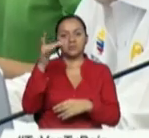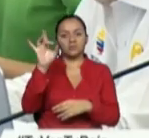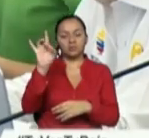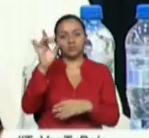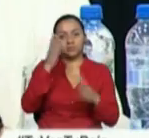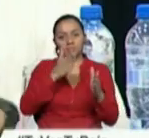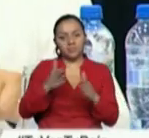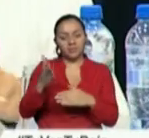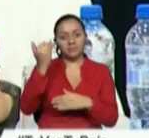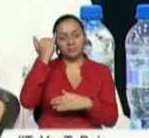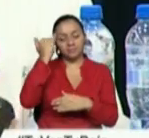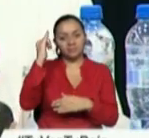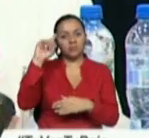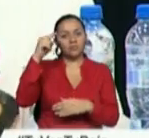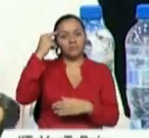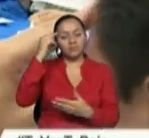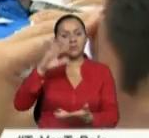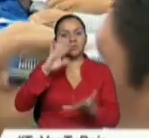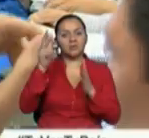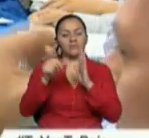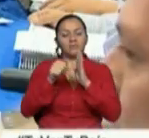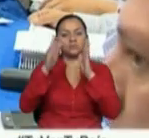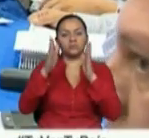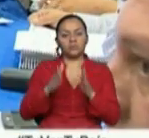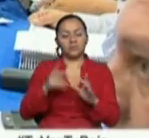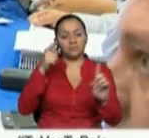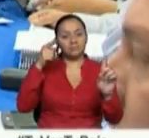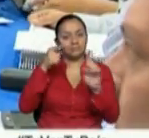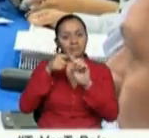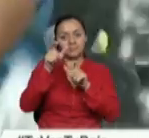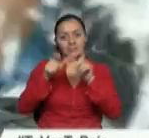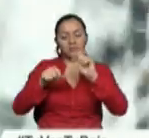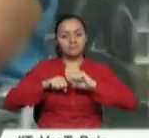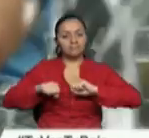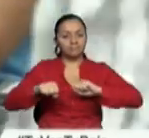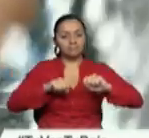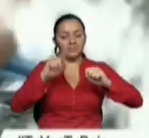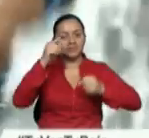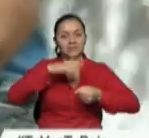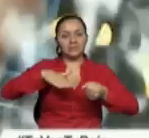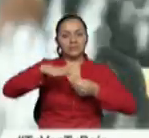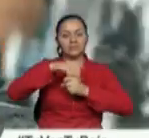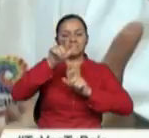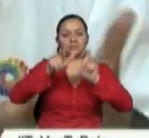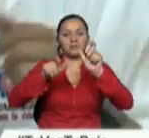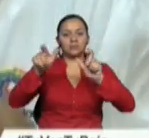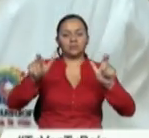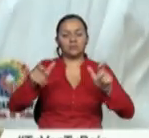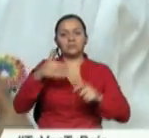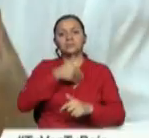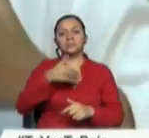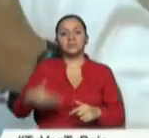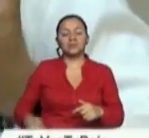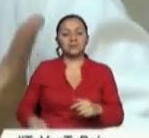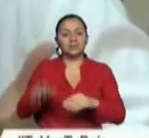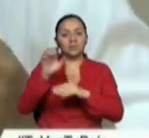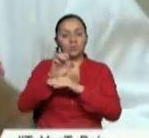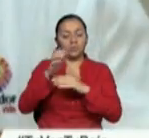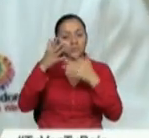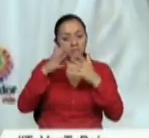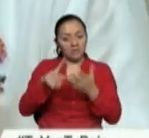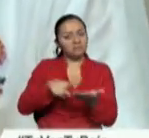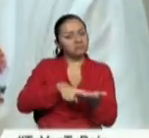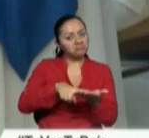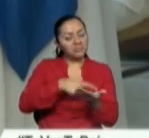iniciativa del gobierno de la Revolución ciudadana que busca acercar la gestión del Estado a la ciudadanía el presidente de la república luego de